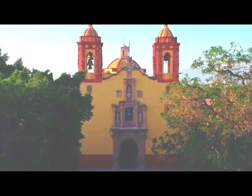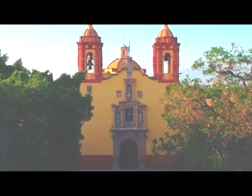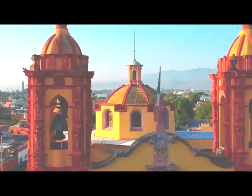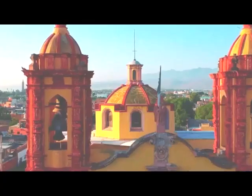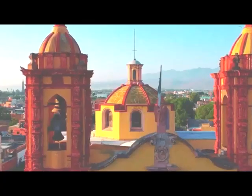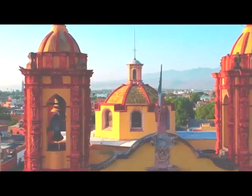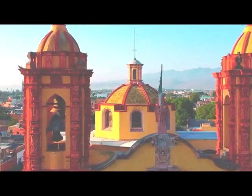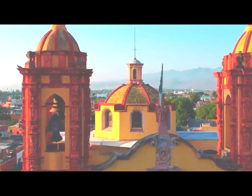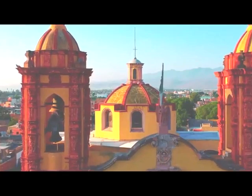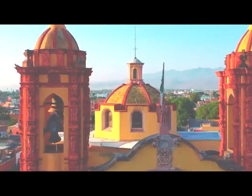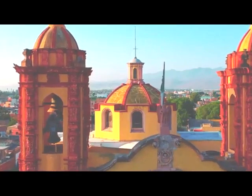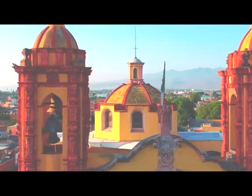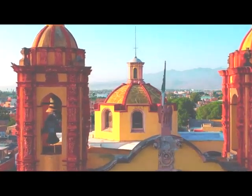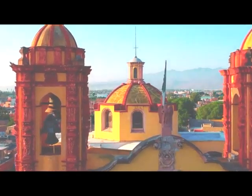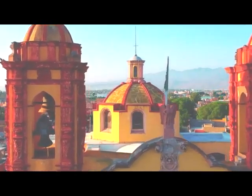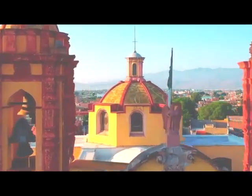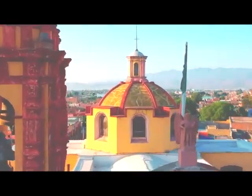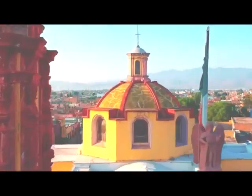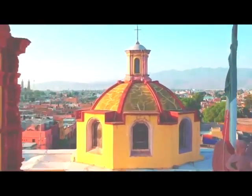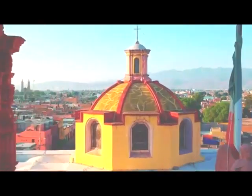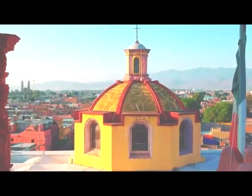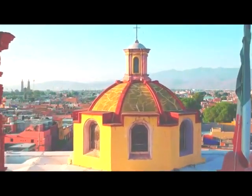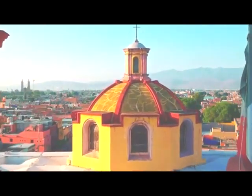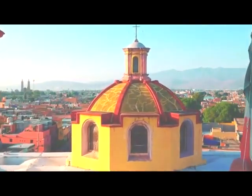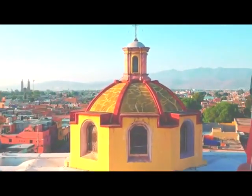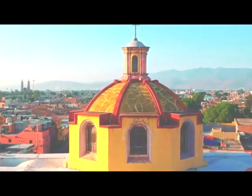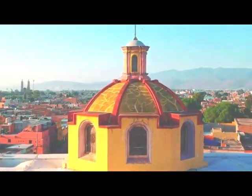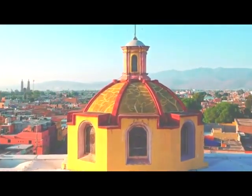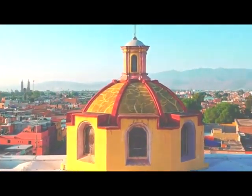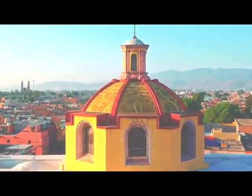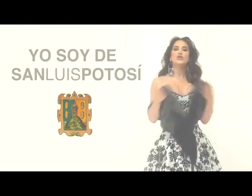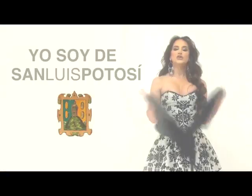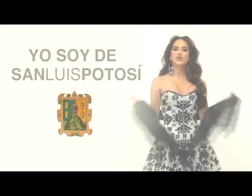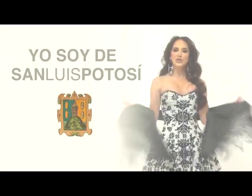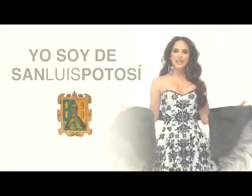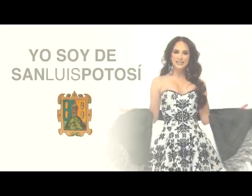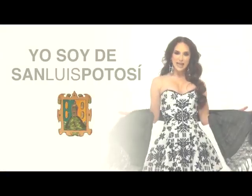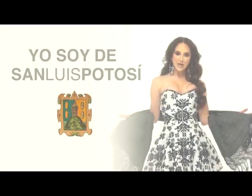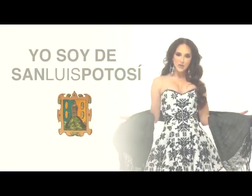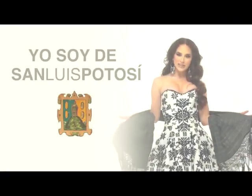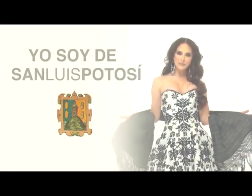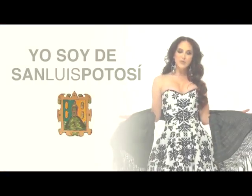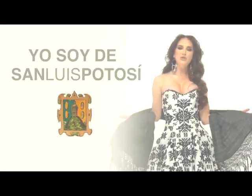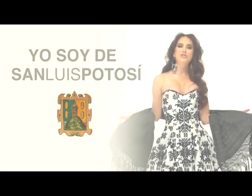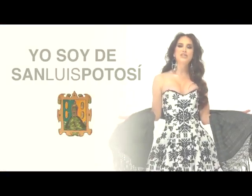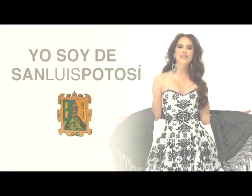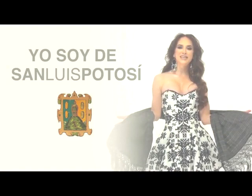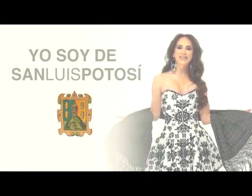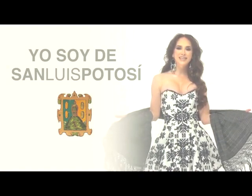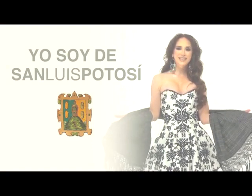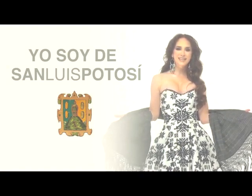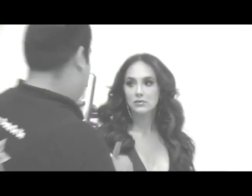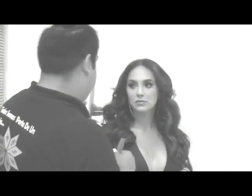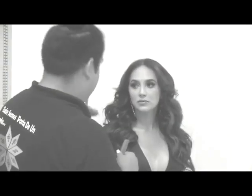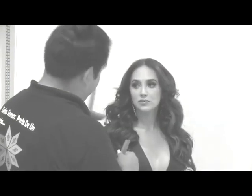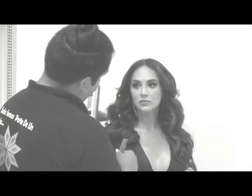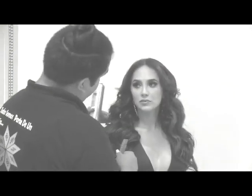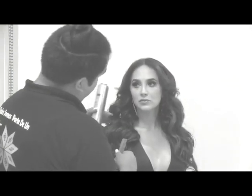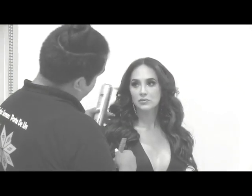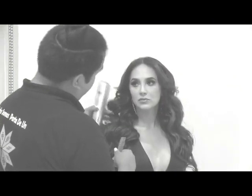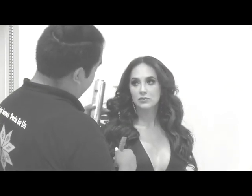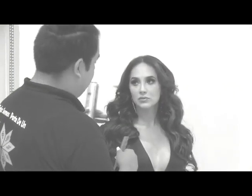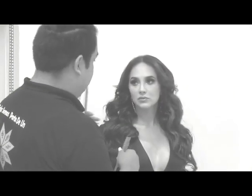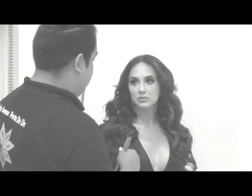muy orgullosa de ser originaria del corazón de México. Yo soy de San Luis Potosí. Vivir